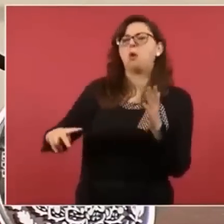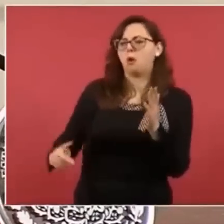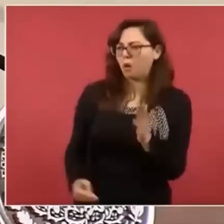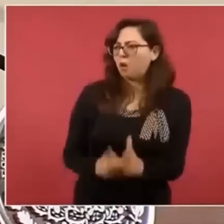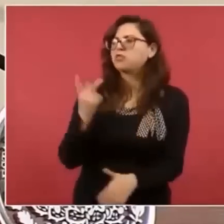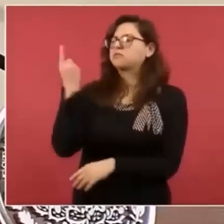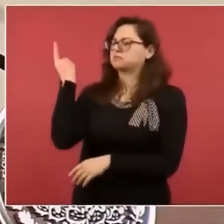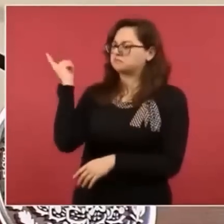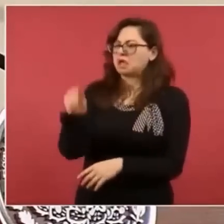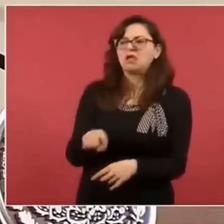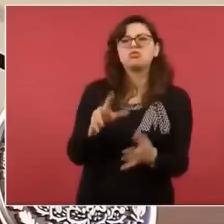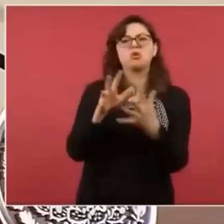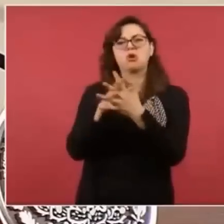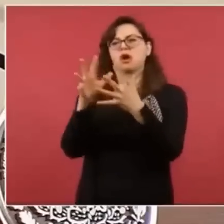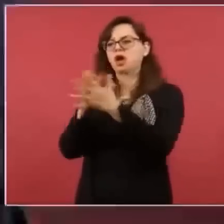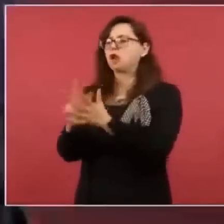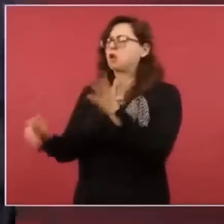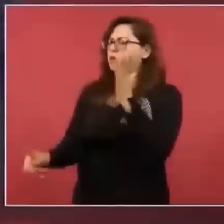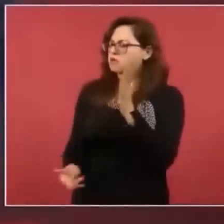Por una decisión así,